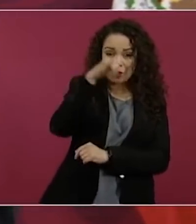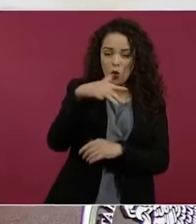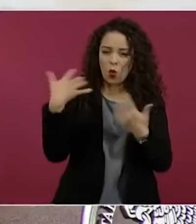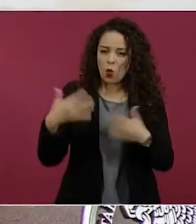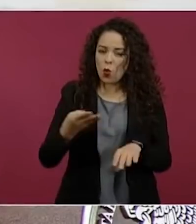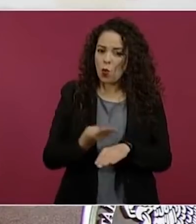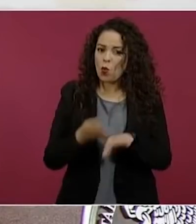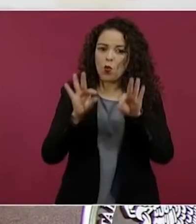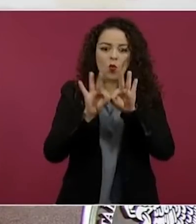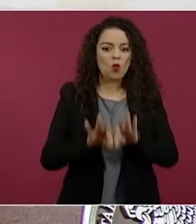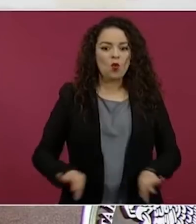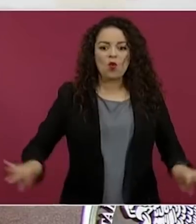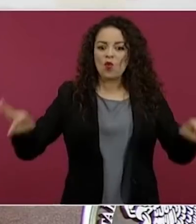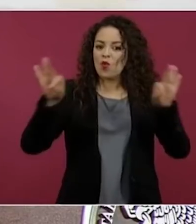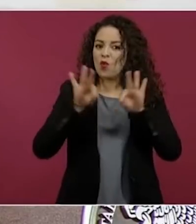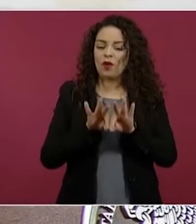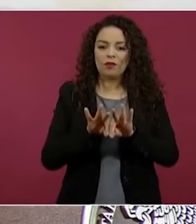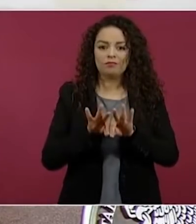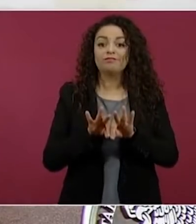quieren